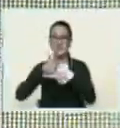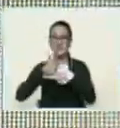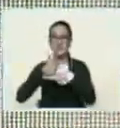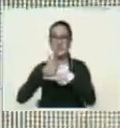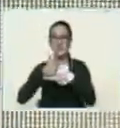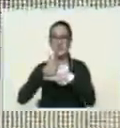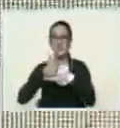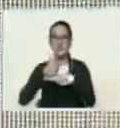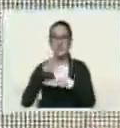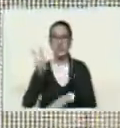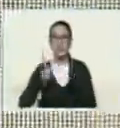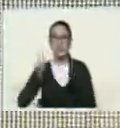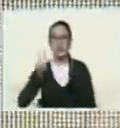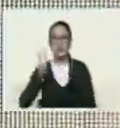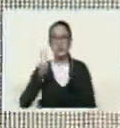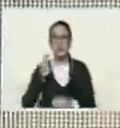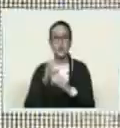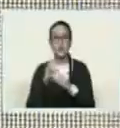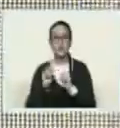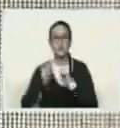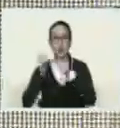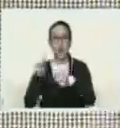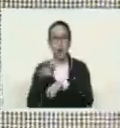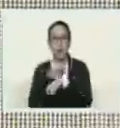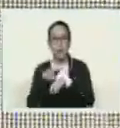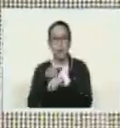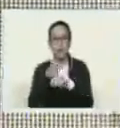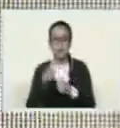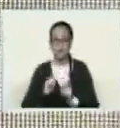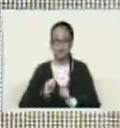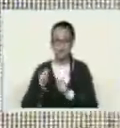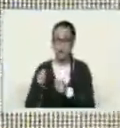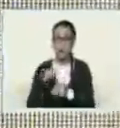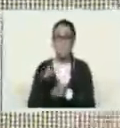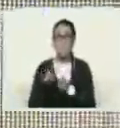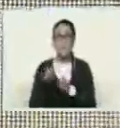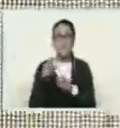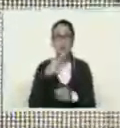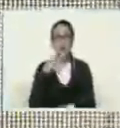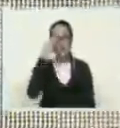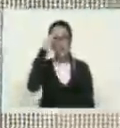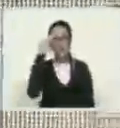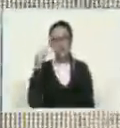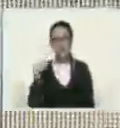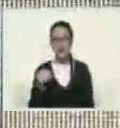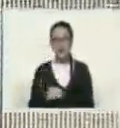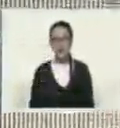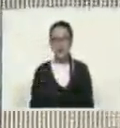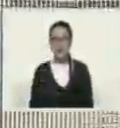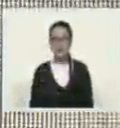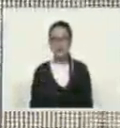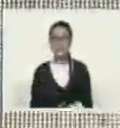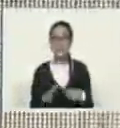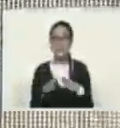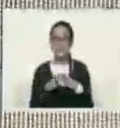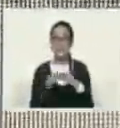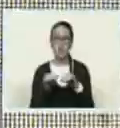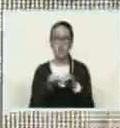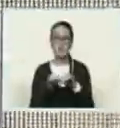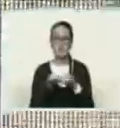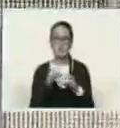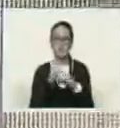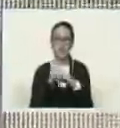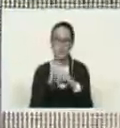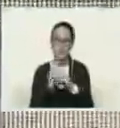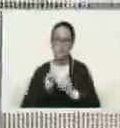del tren de los Valles del Tuyo a la gobernación, del metro de los Teques y de todos los sistemas